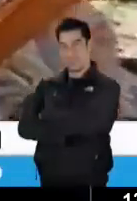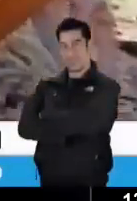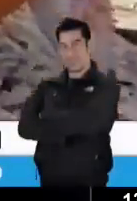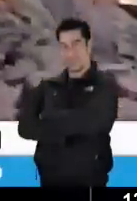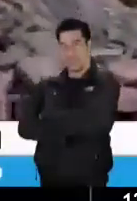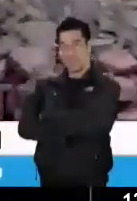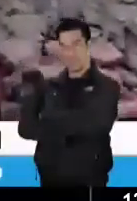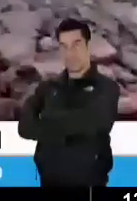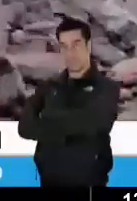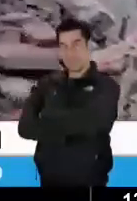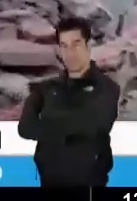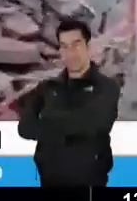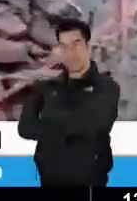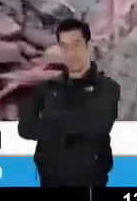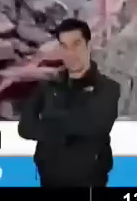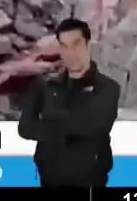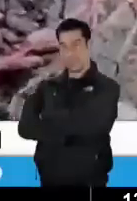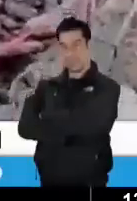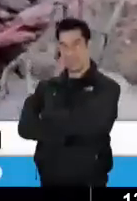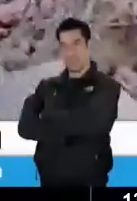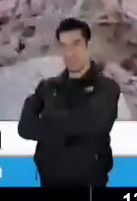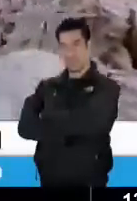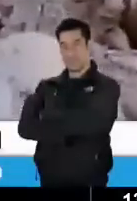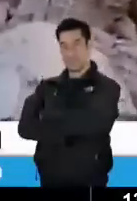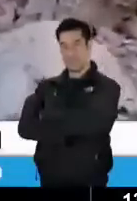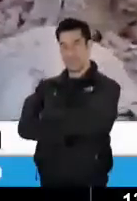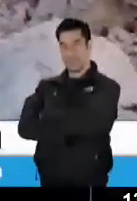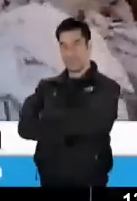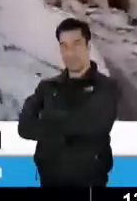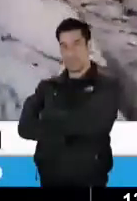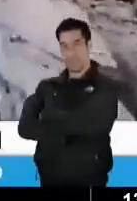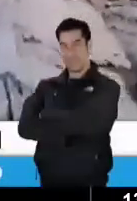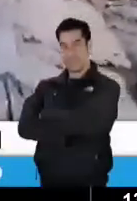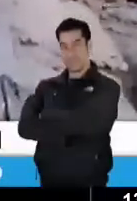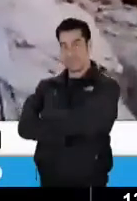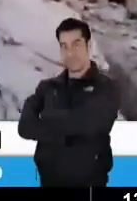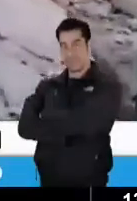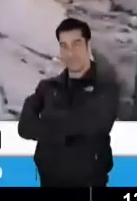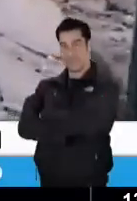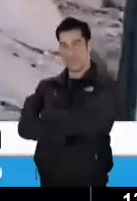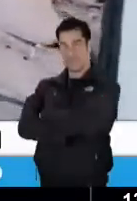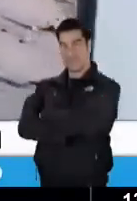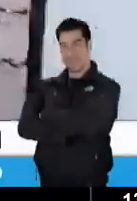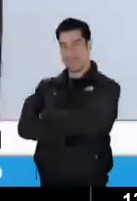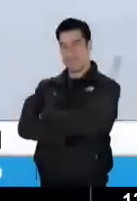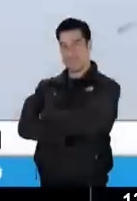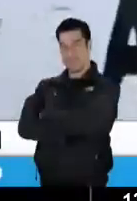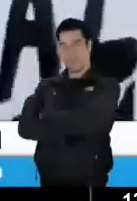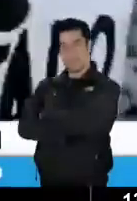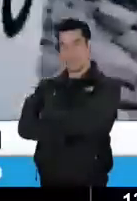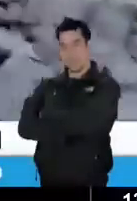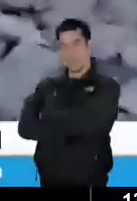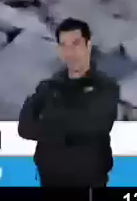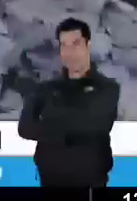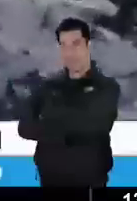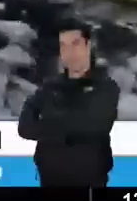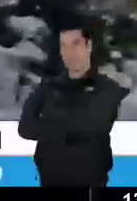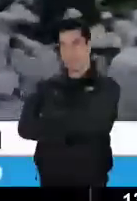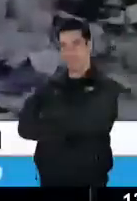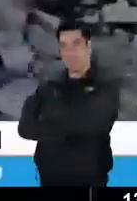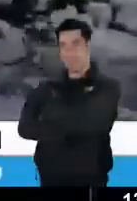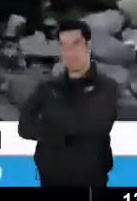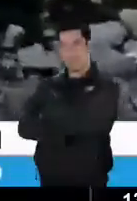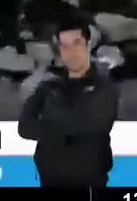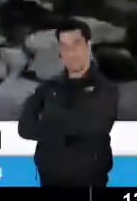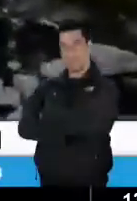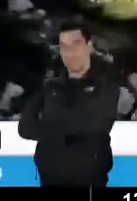de la popular zona de Lo Espejo, la José María Caro, como es conocida, y algunos señalaban que el recurso que está destinando el gobierno y